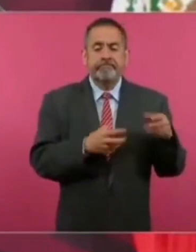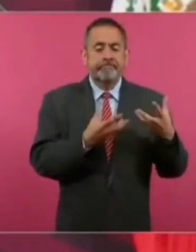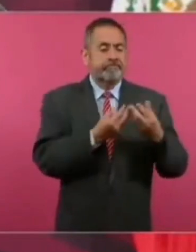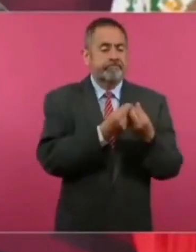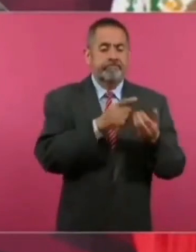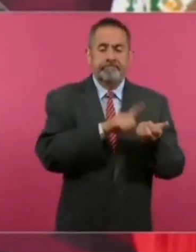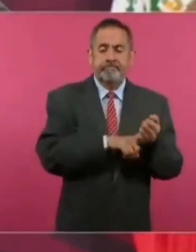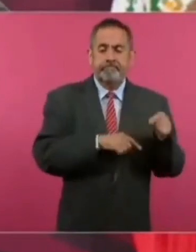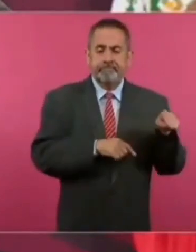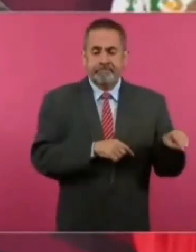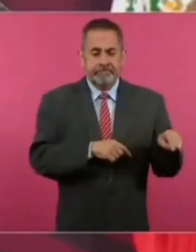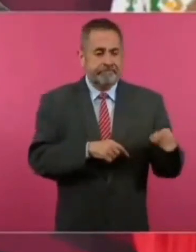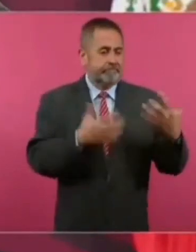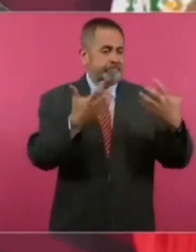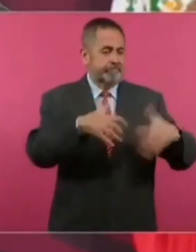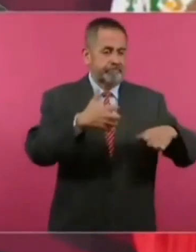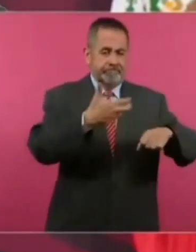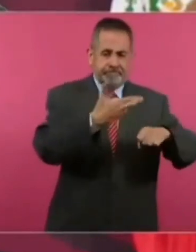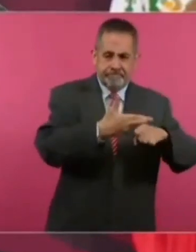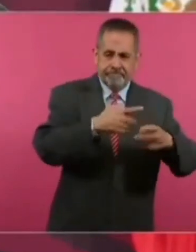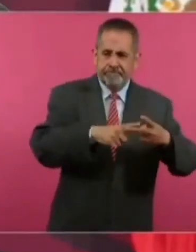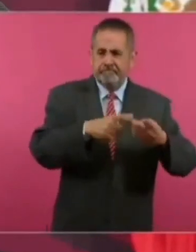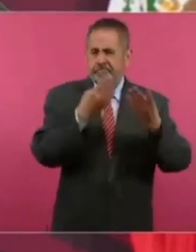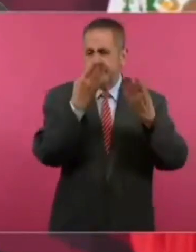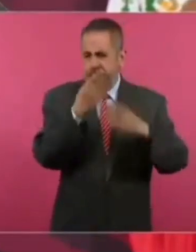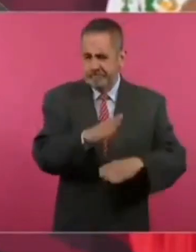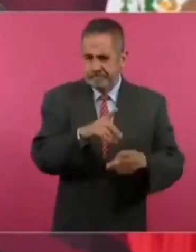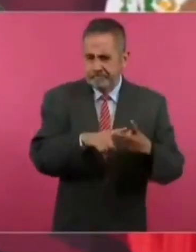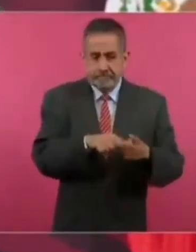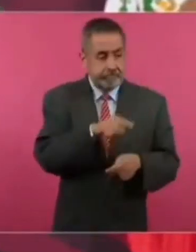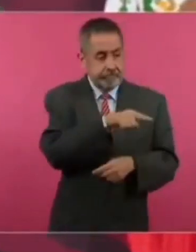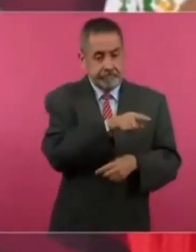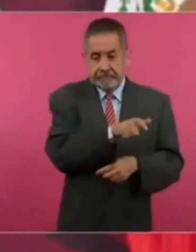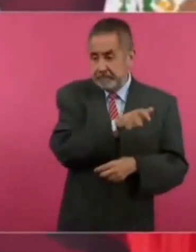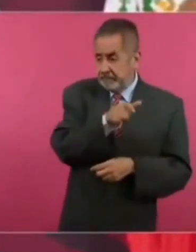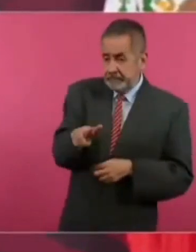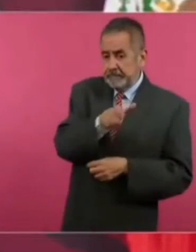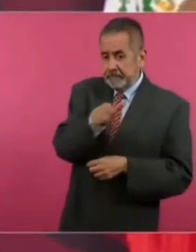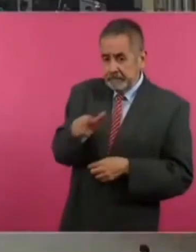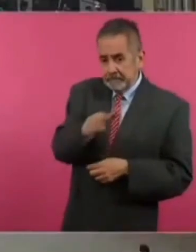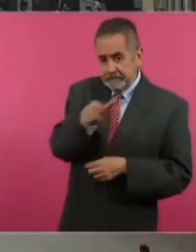más importantes, empresas, bancos, no pagaran impuestos.